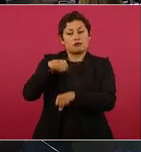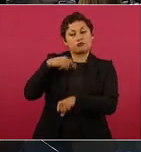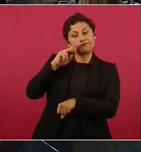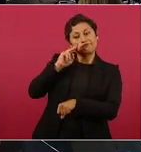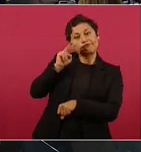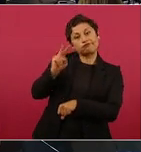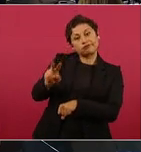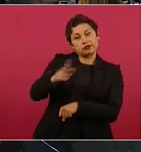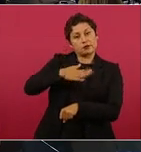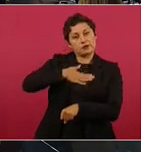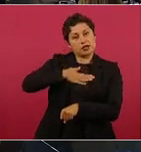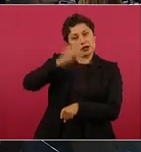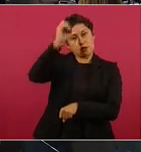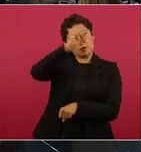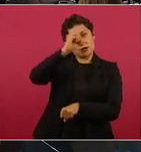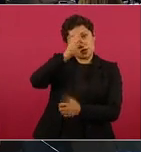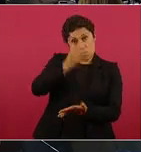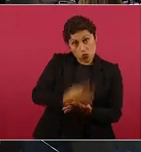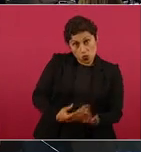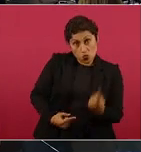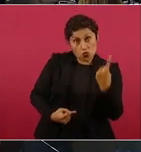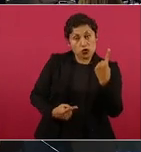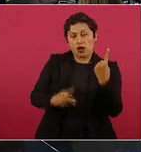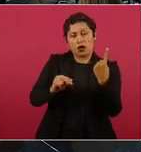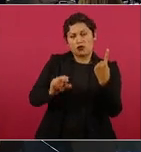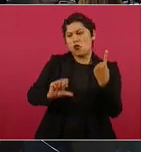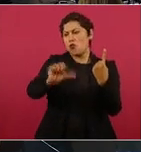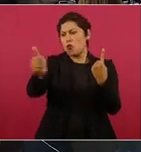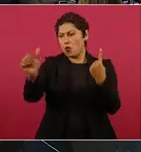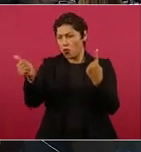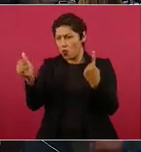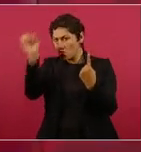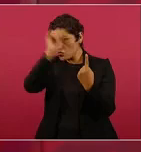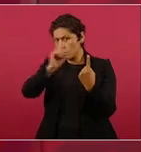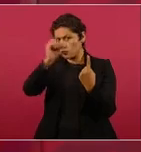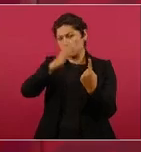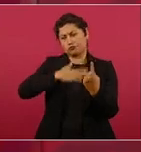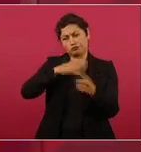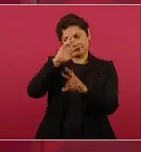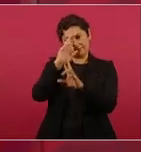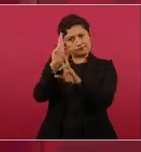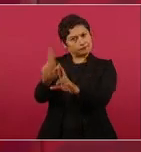No es la única, desde luego, y respeto la opinión de todos.